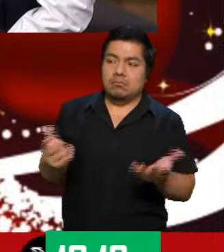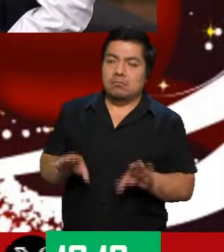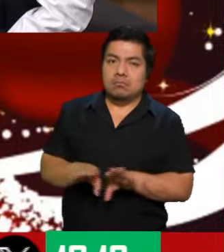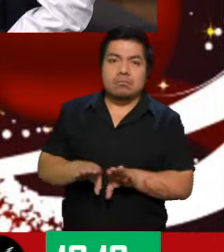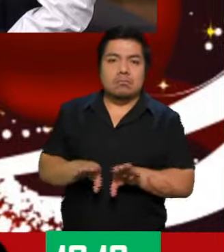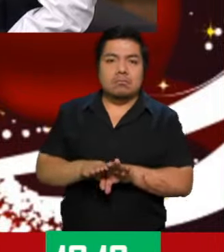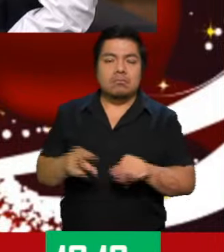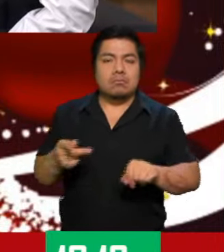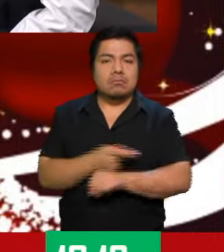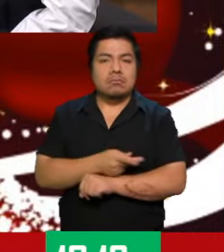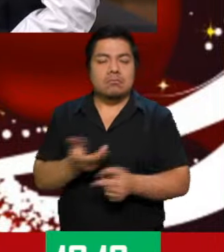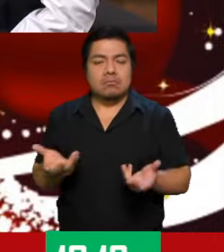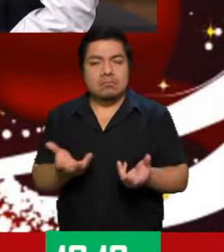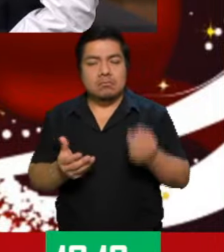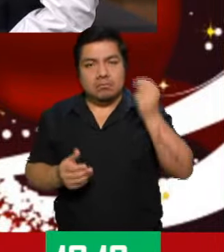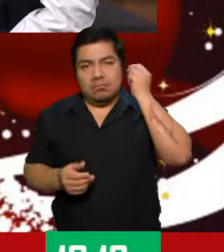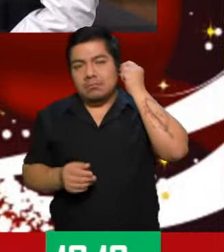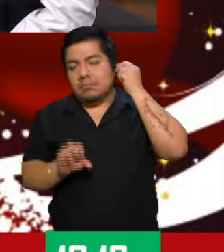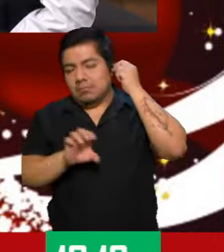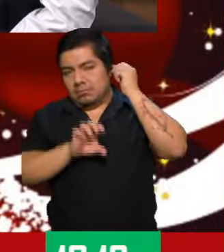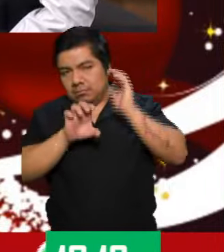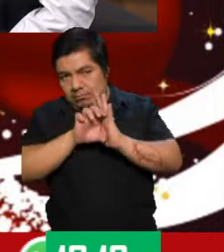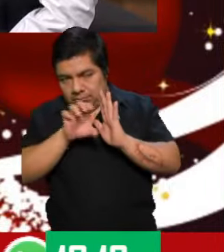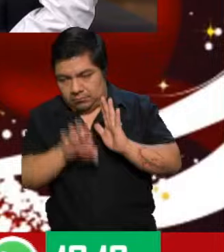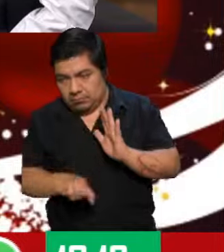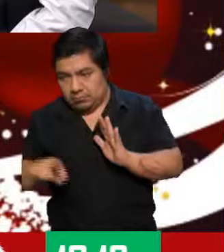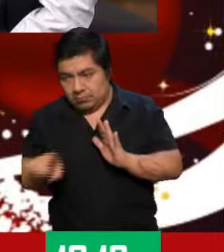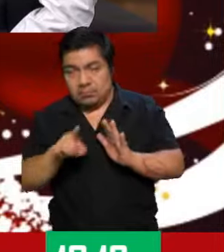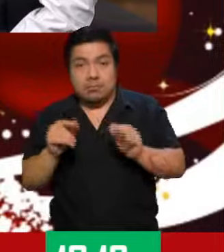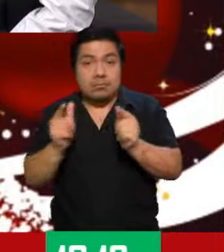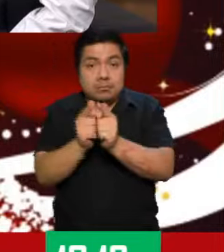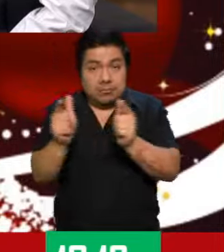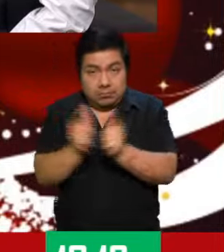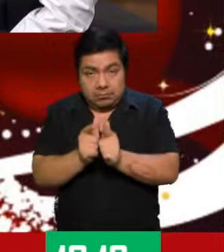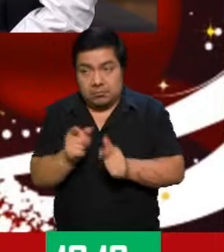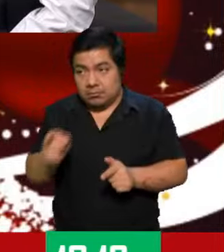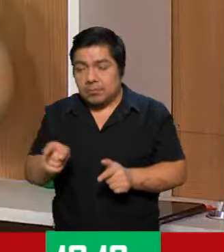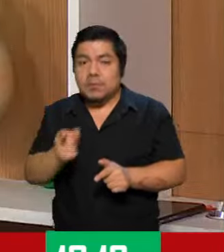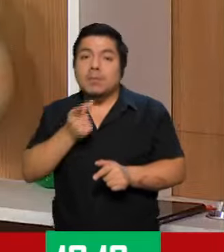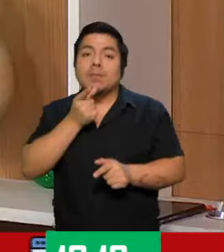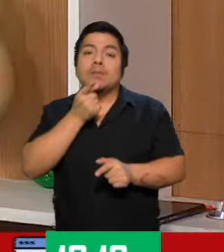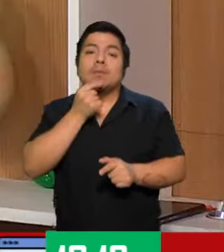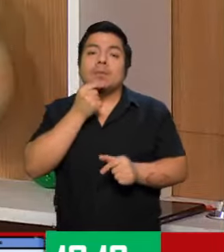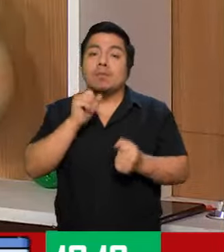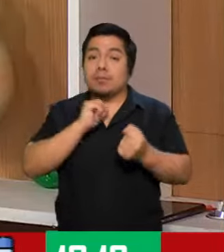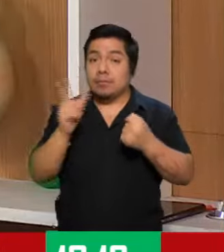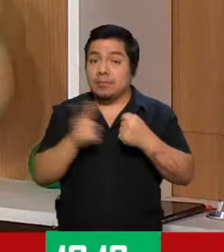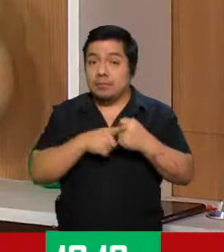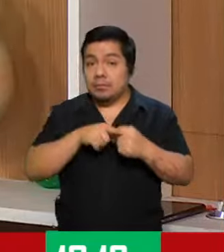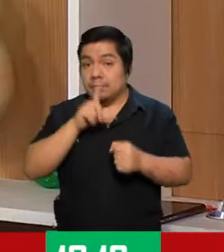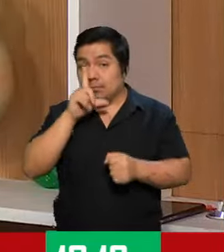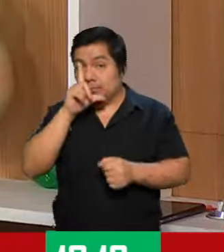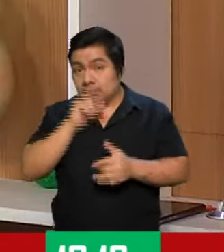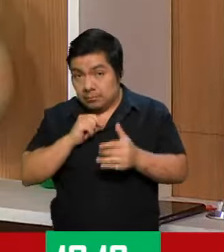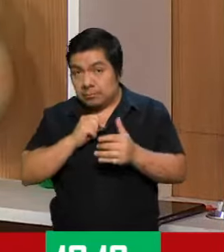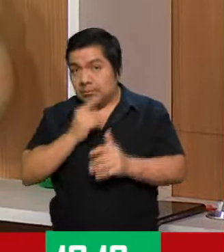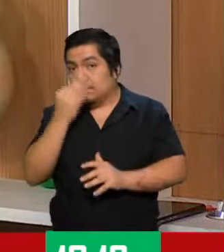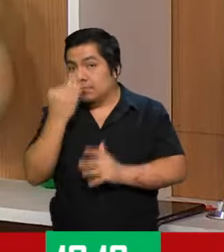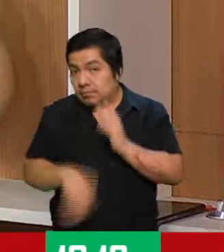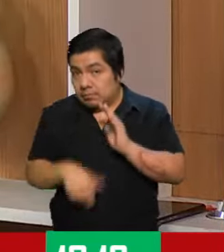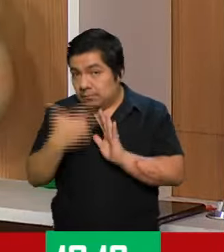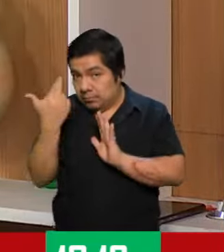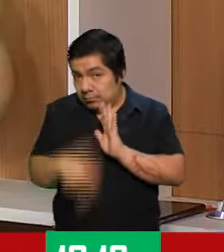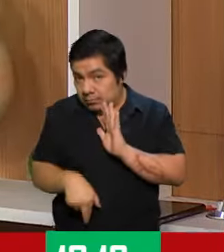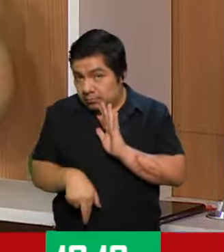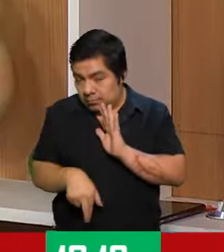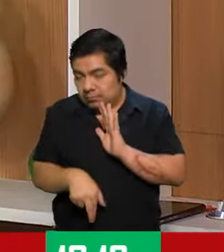se puede hacer ahí? Cuando un miembro de esta corporación comete un acto ilícito o comete un acto desviado